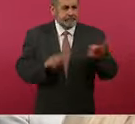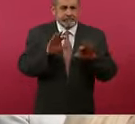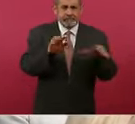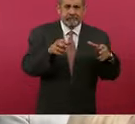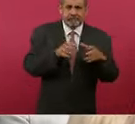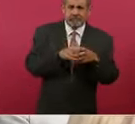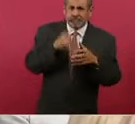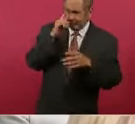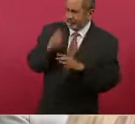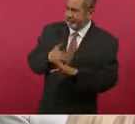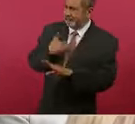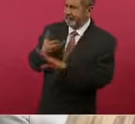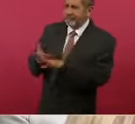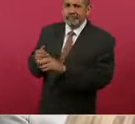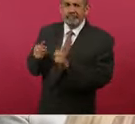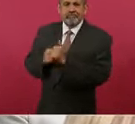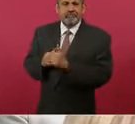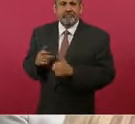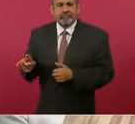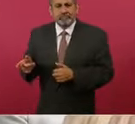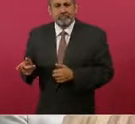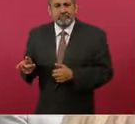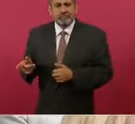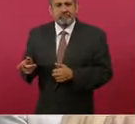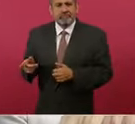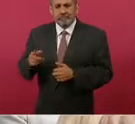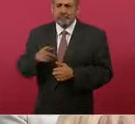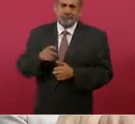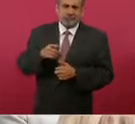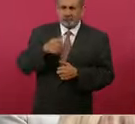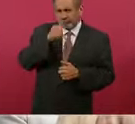caso, pues sí, ya de una abierta